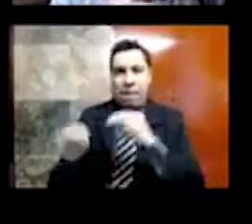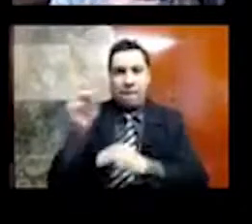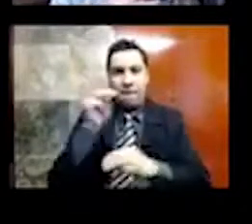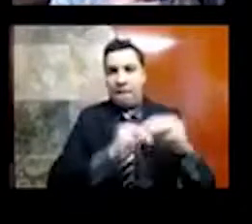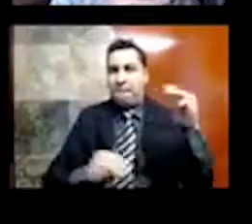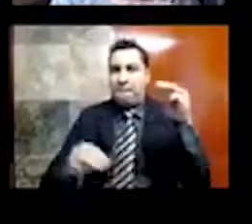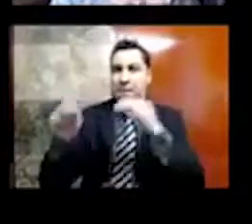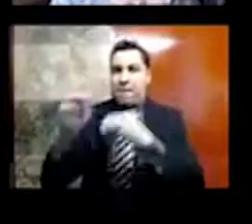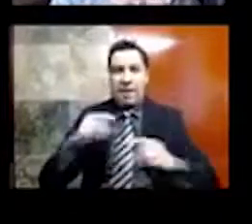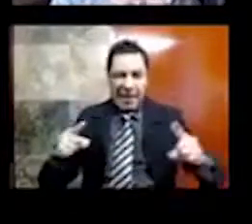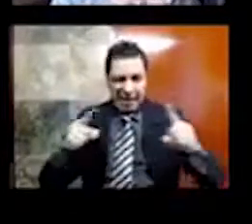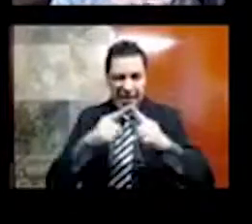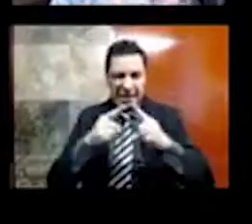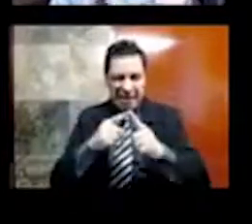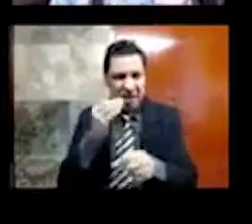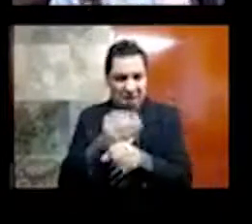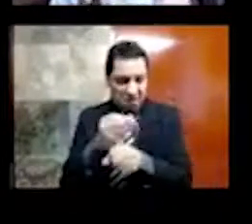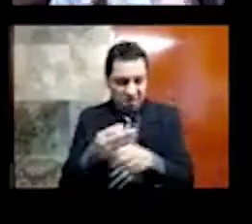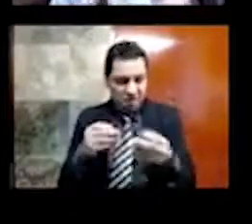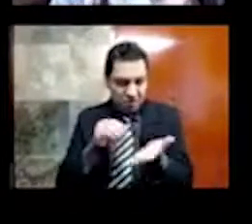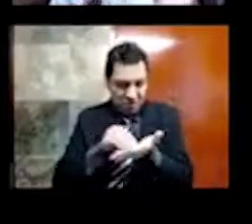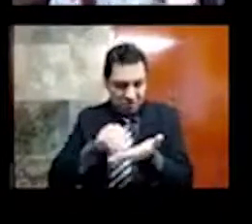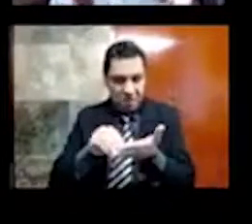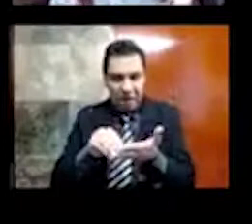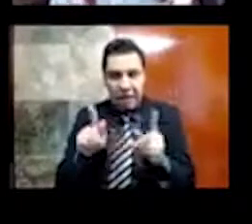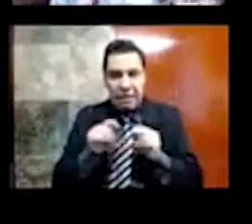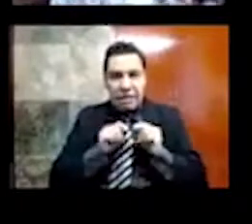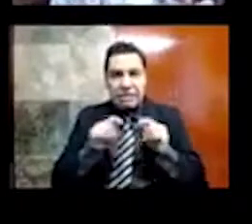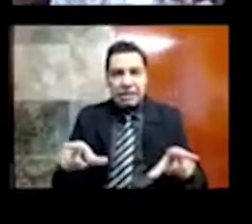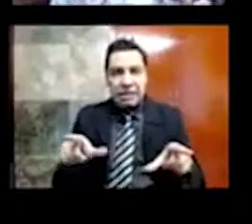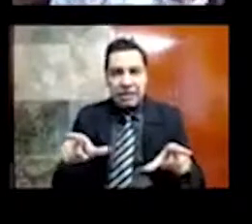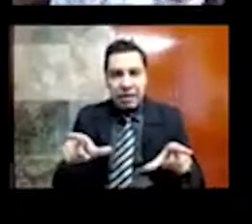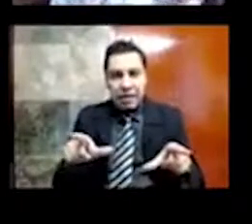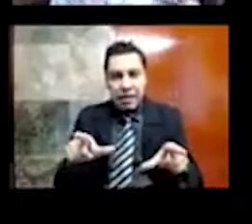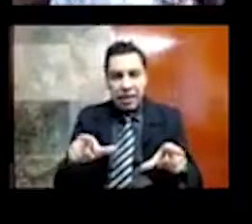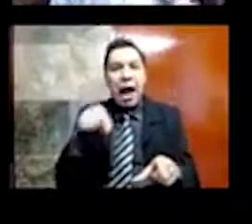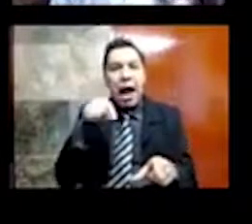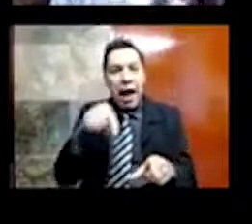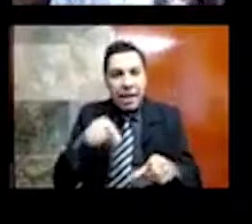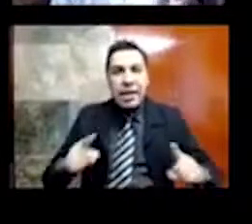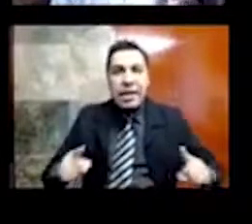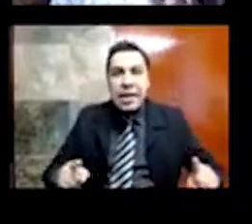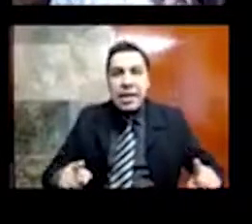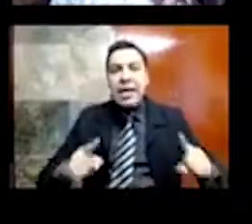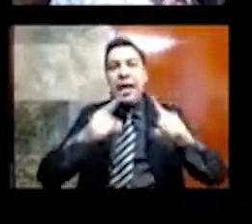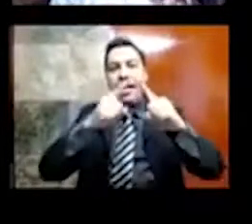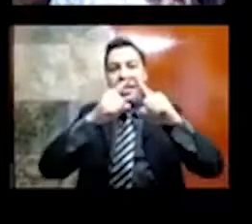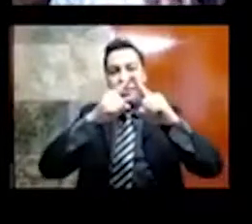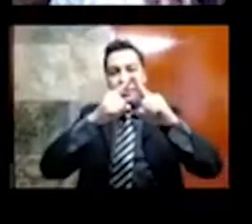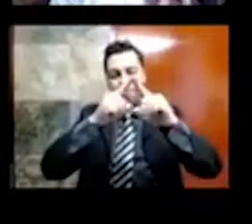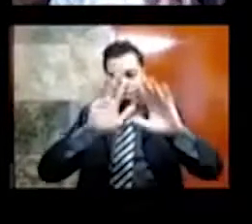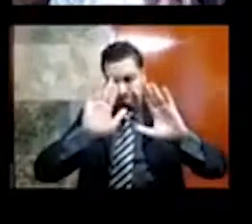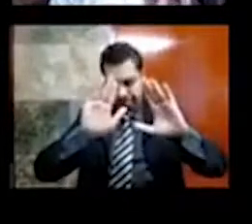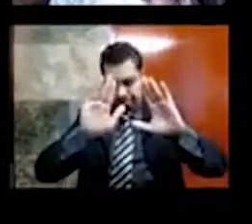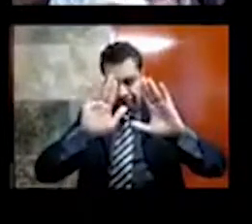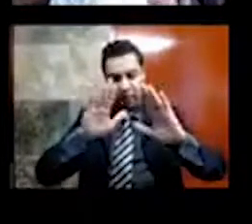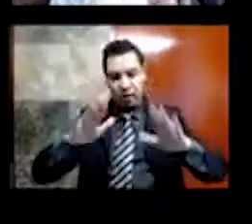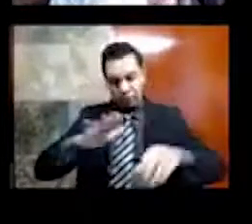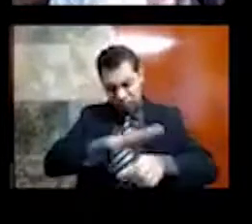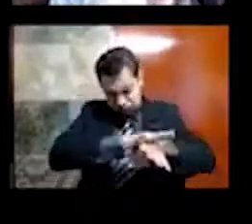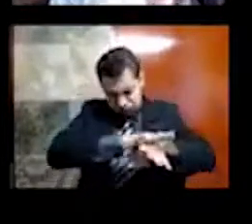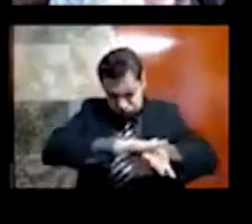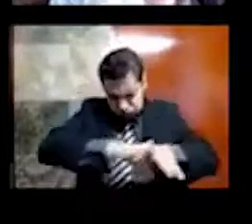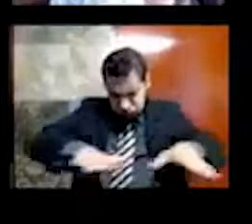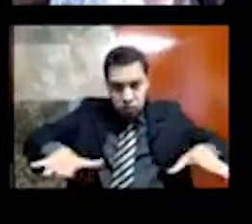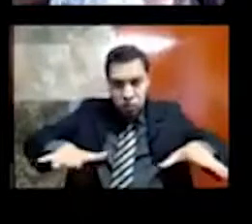iglesia. Sí, lo que pasa es que al tapar el manantial, la corriente buscó otro camino y vino